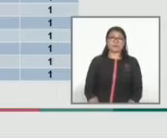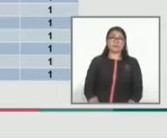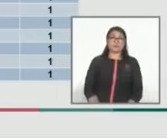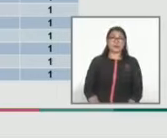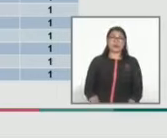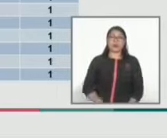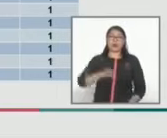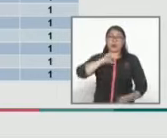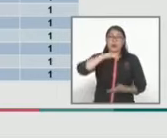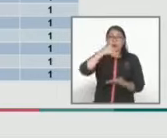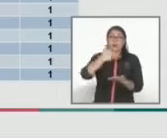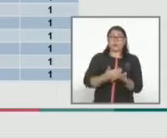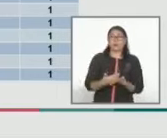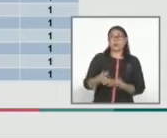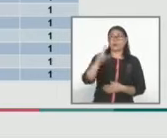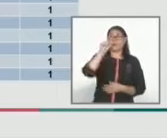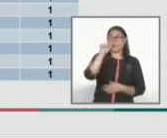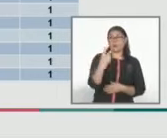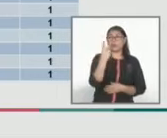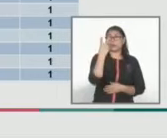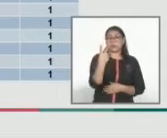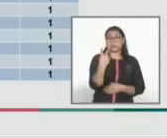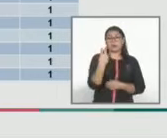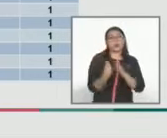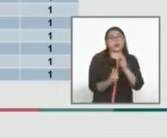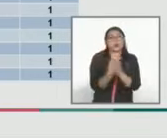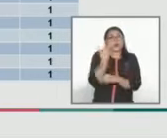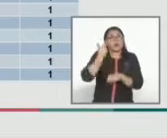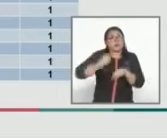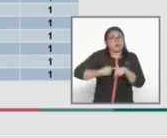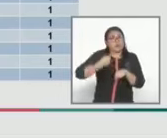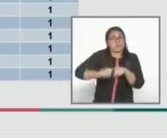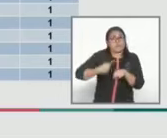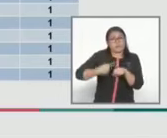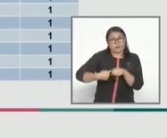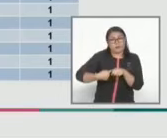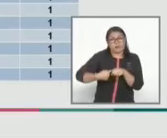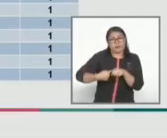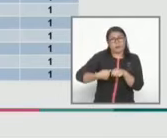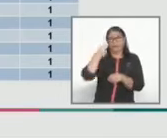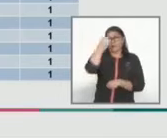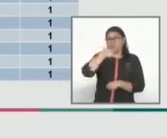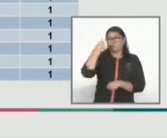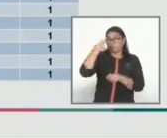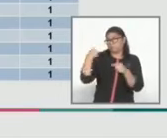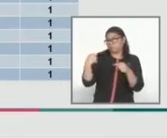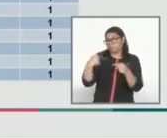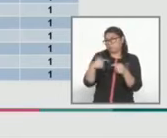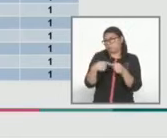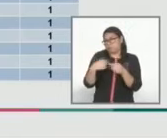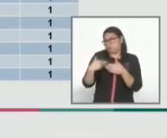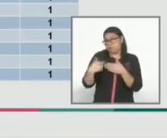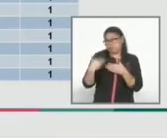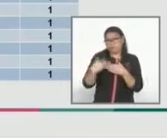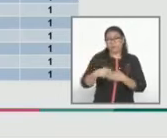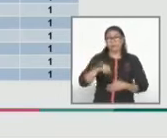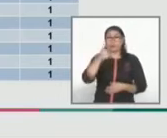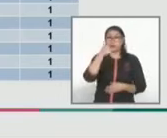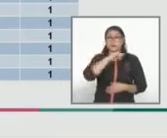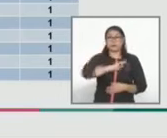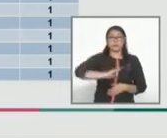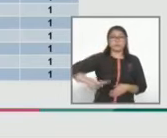se reporta un total de 22 casos nuevos en las últimas horas, que se presentan en 11